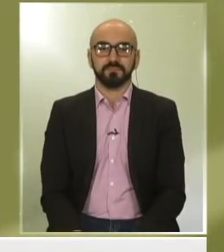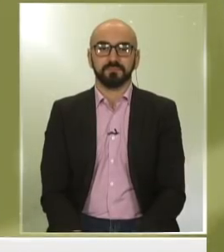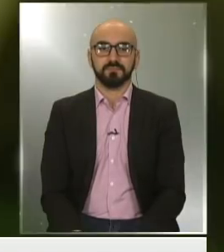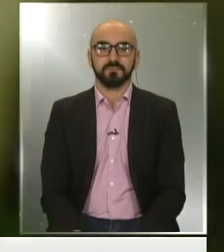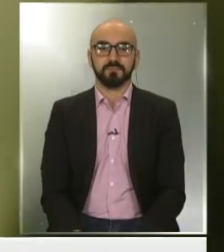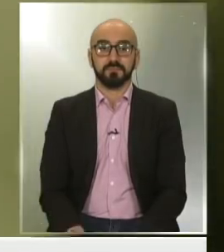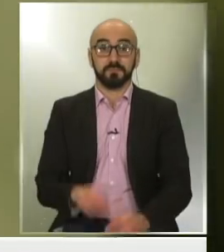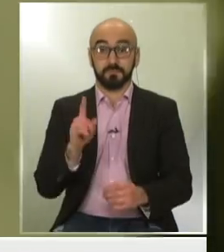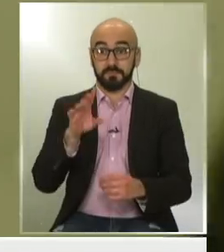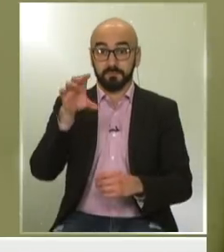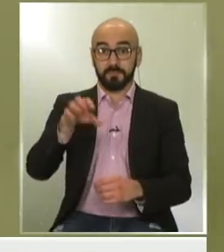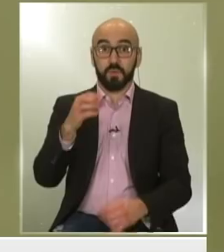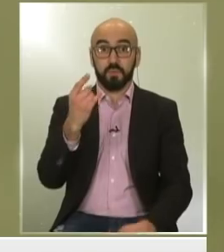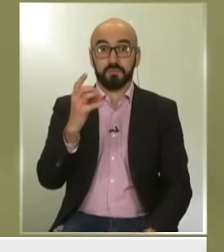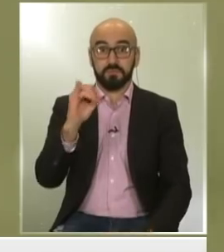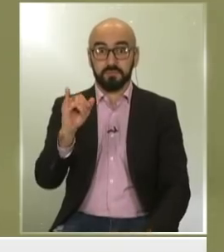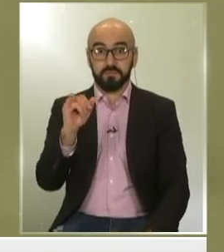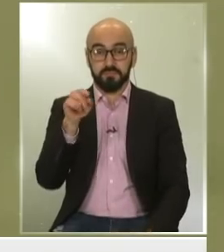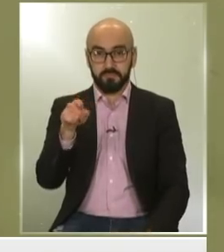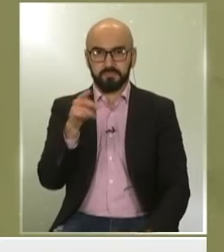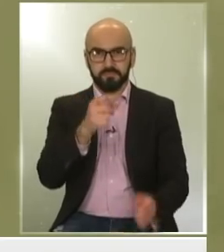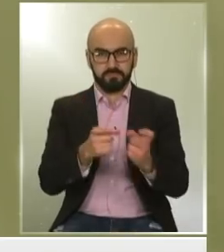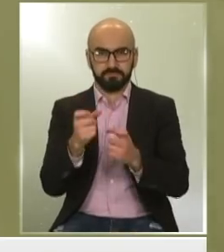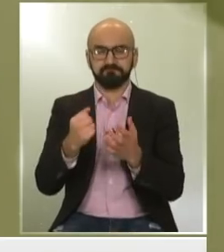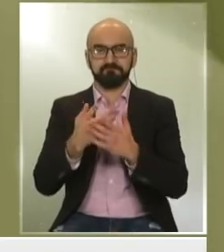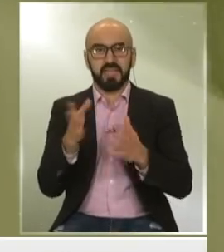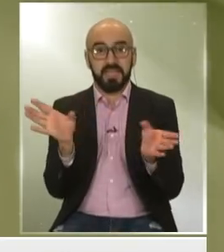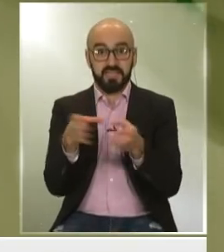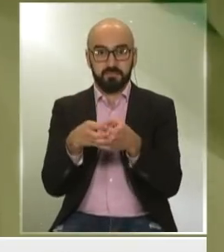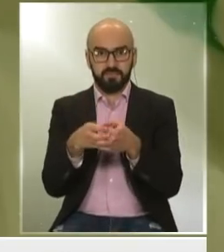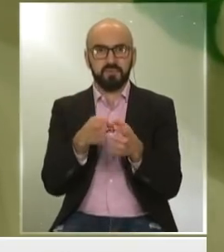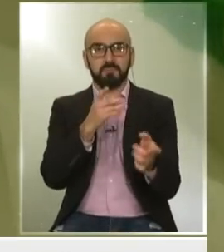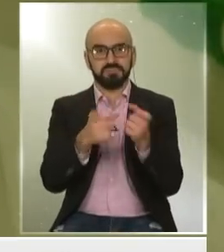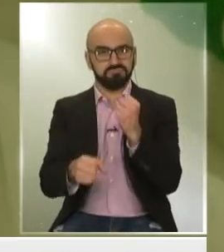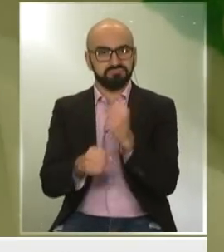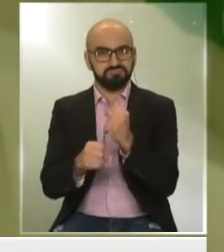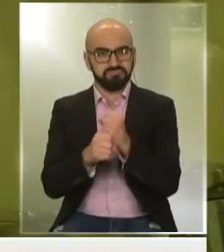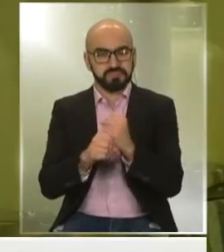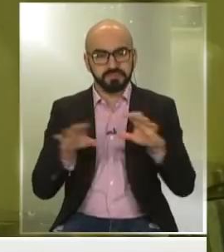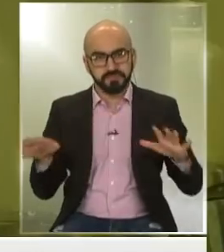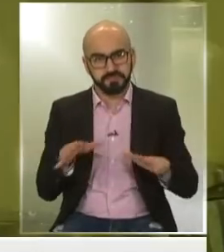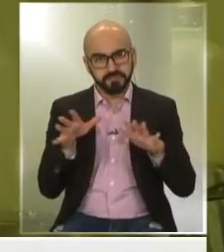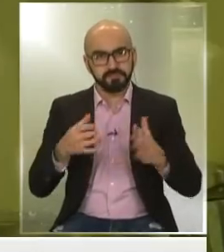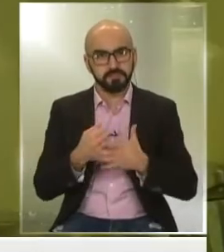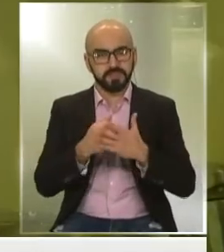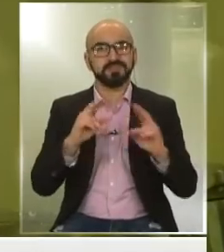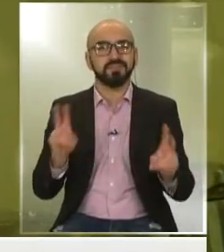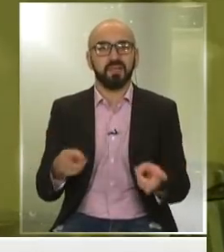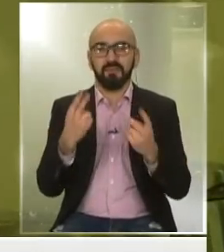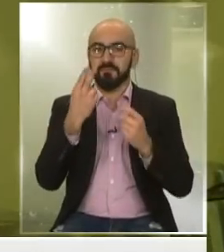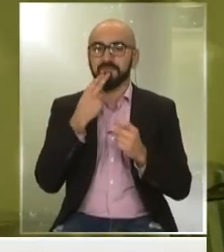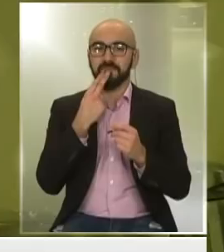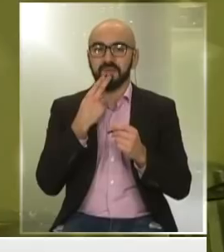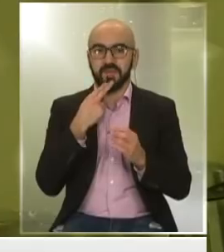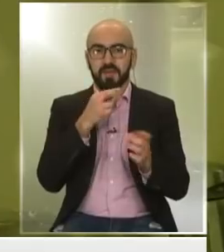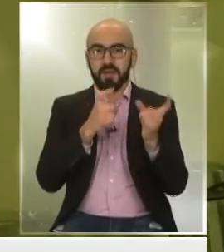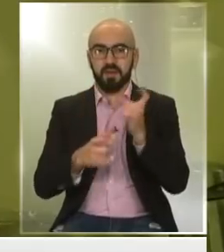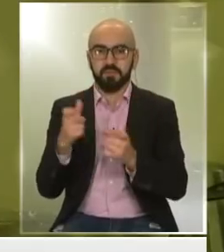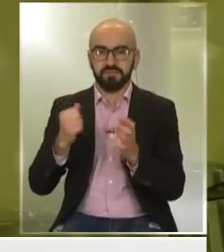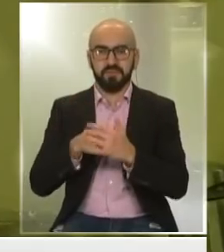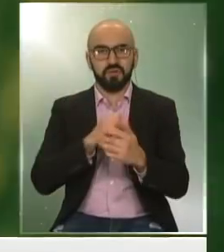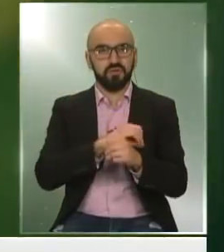En la unidad de pacientes críticos, los equipos médicos intentan salvarle la vida a quienes sufren los efectos